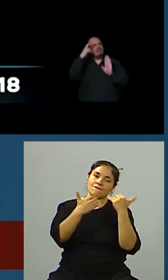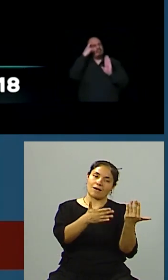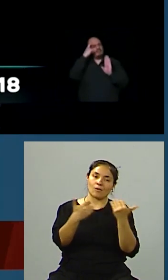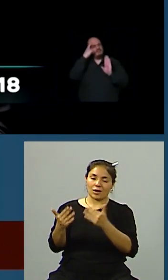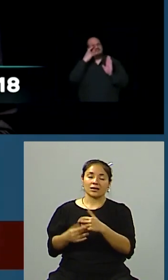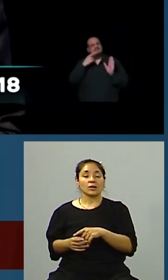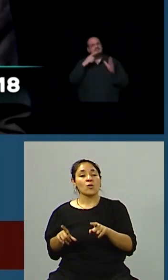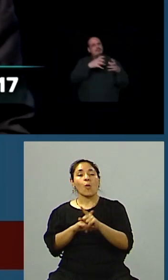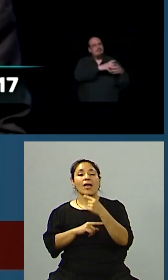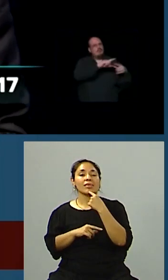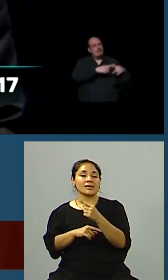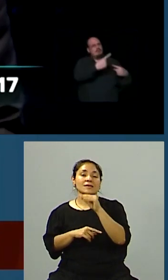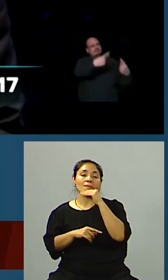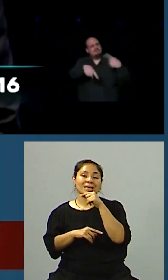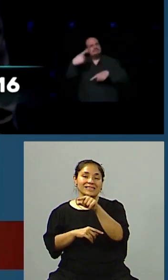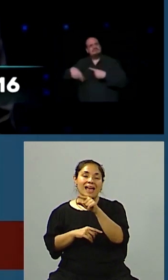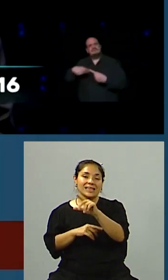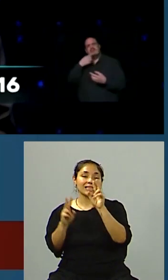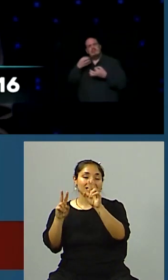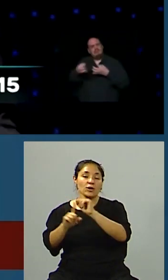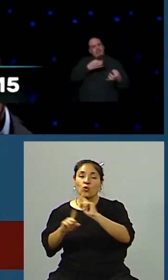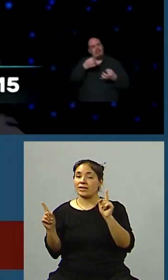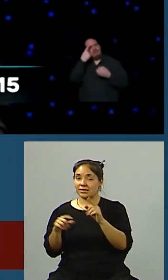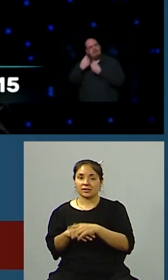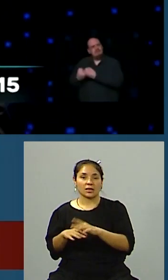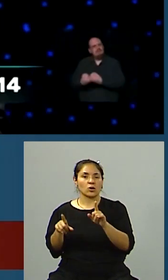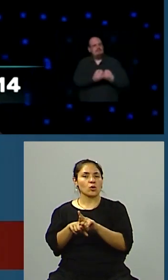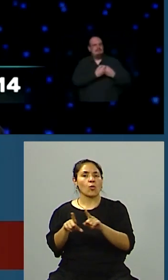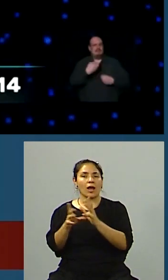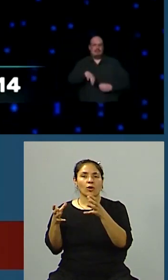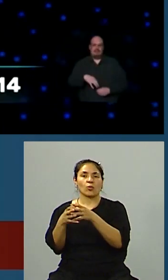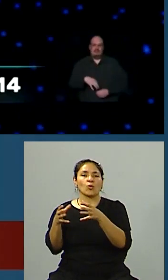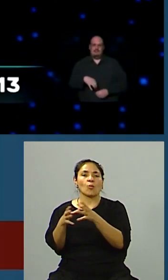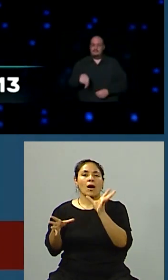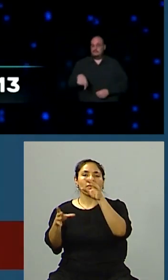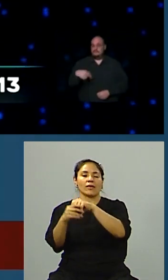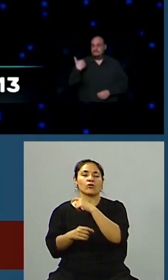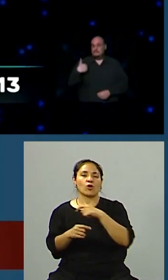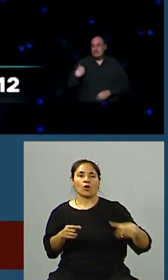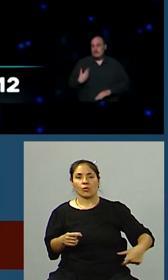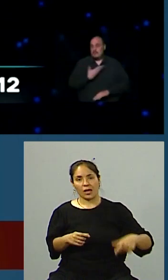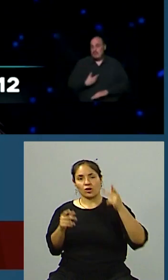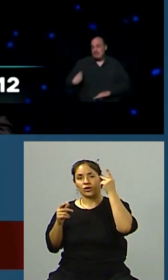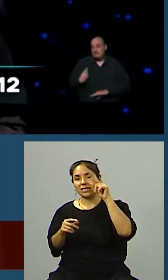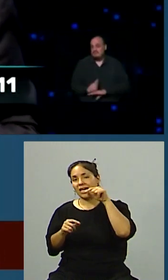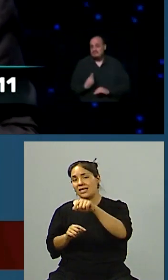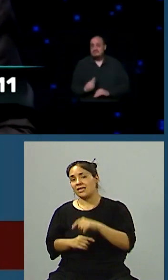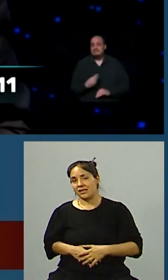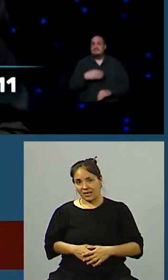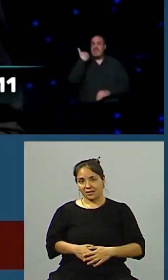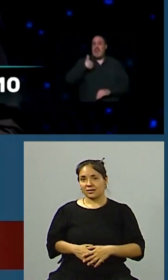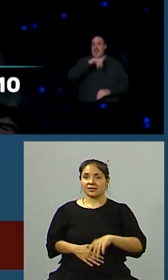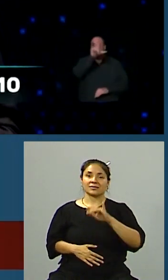kirchnerista, pero está dentro de un gobierno que tiene muchos componentes kirchneristas. Sí, yo te diría ahí, Claudia, que